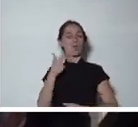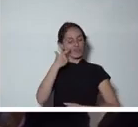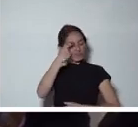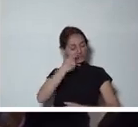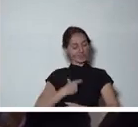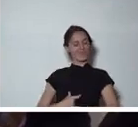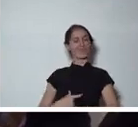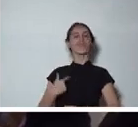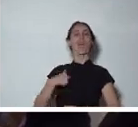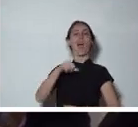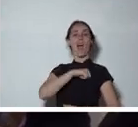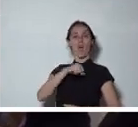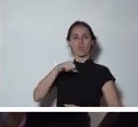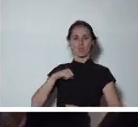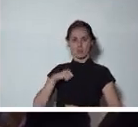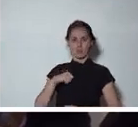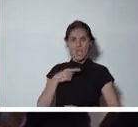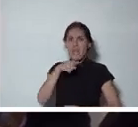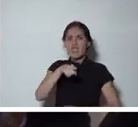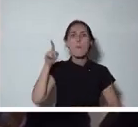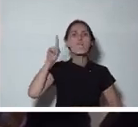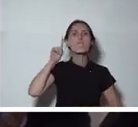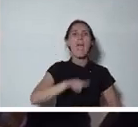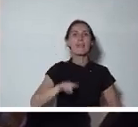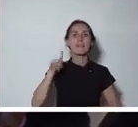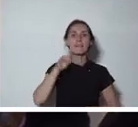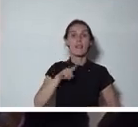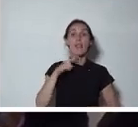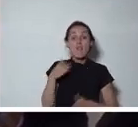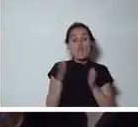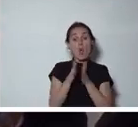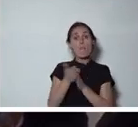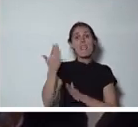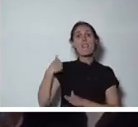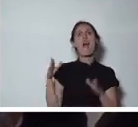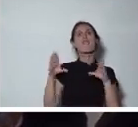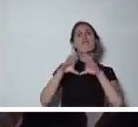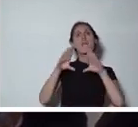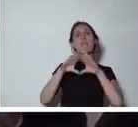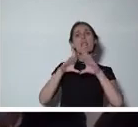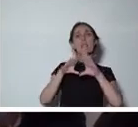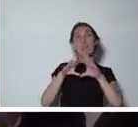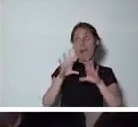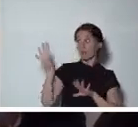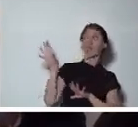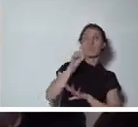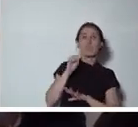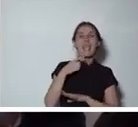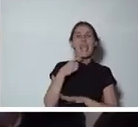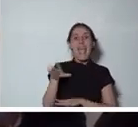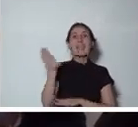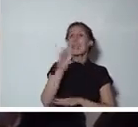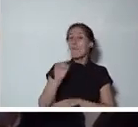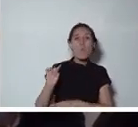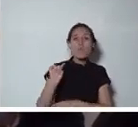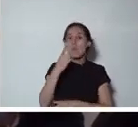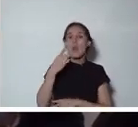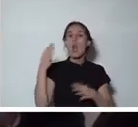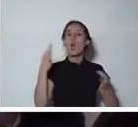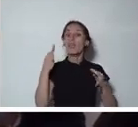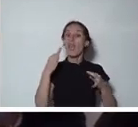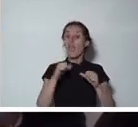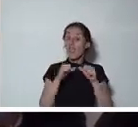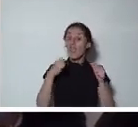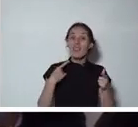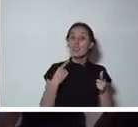es mentira Si rescatamos la memoria de nuestras compañeras feministas lo primero que vamos a entender es que nada nada absolutamente